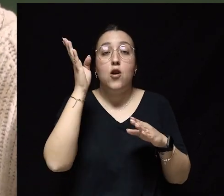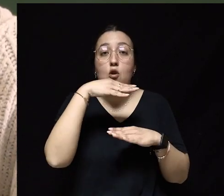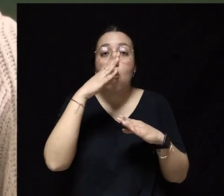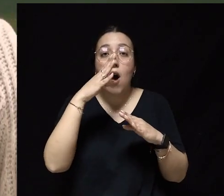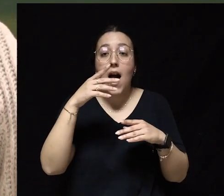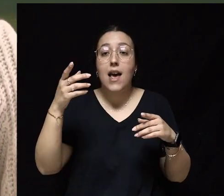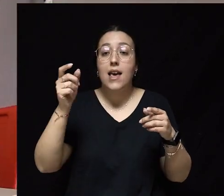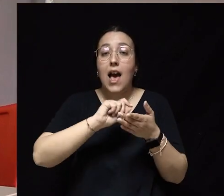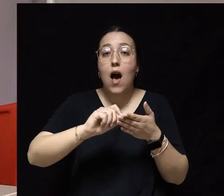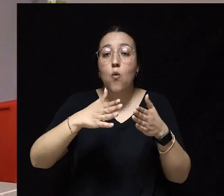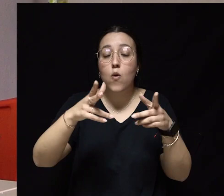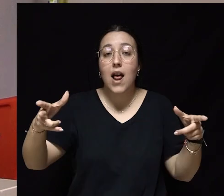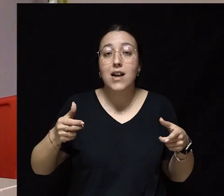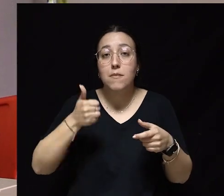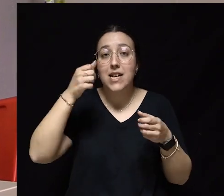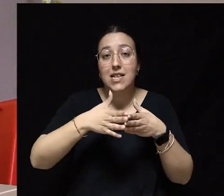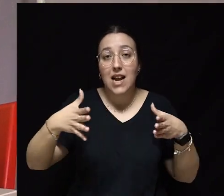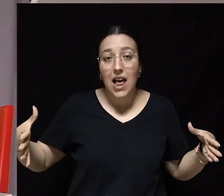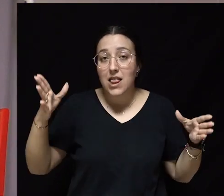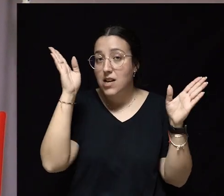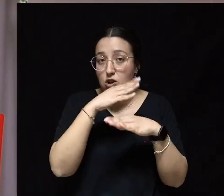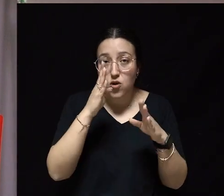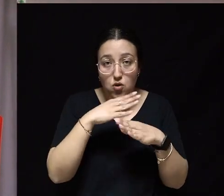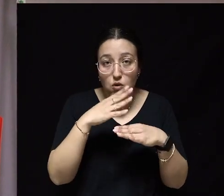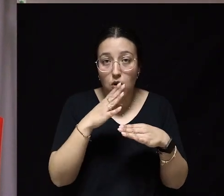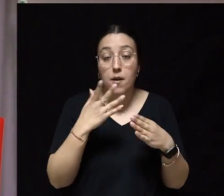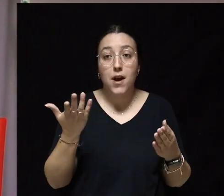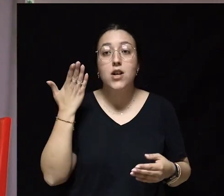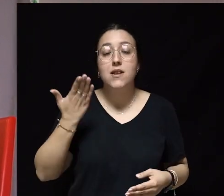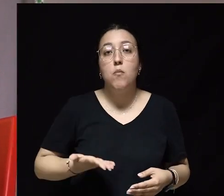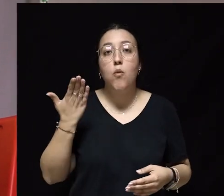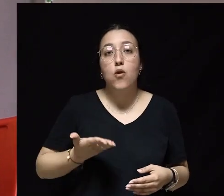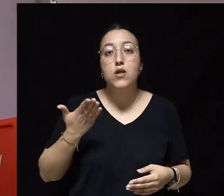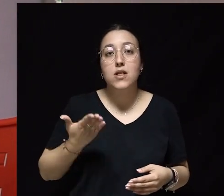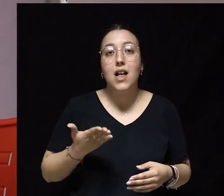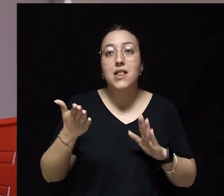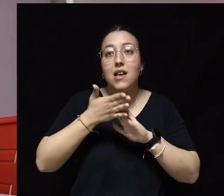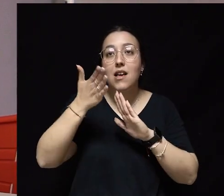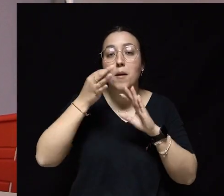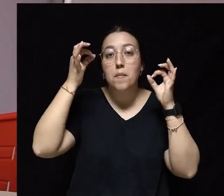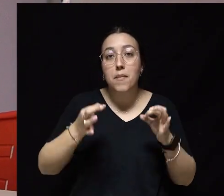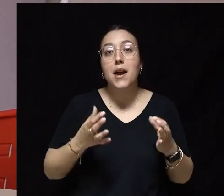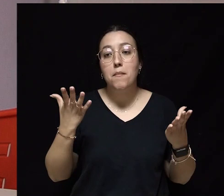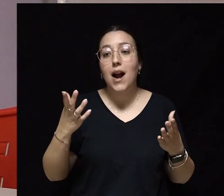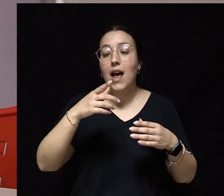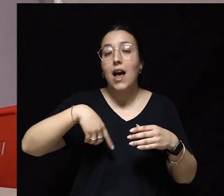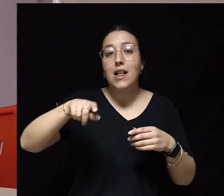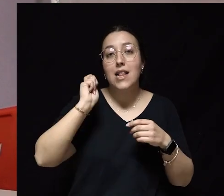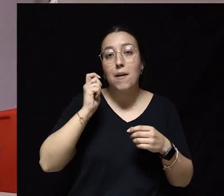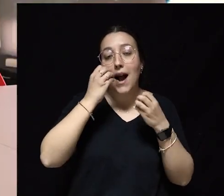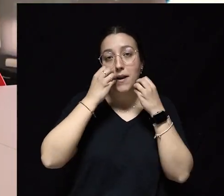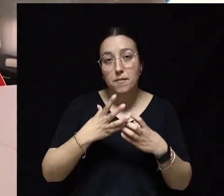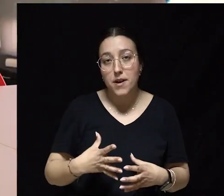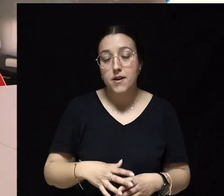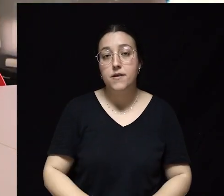no han hecho ni el cole más grande, ni han habilitado mejor las aulas, ni tienen un profesorado fijo, porque al final también no nos podemos olvidar de la importancia que